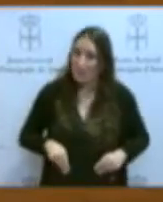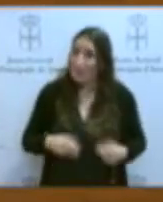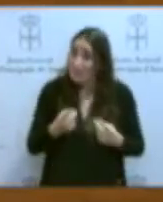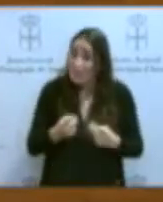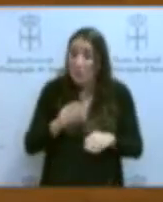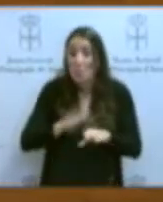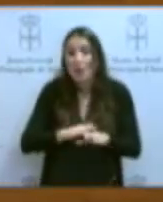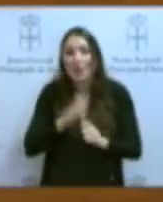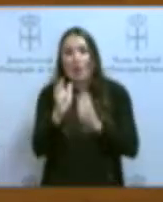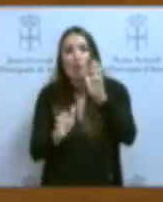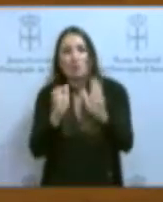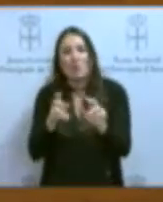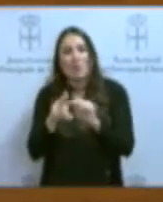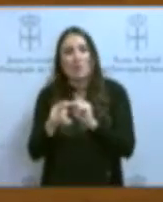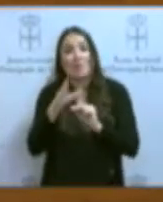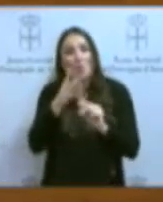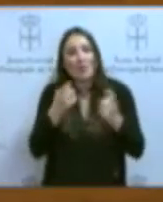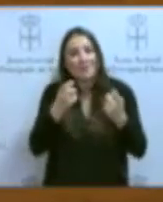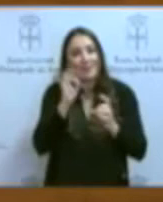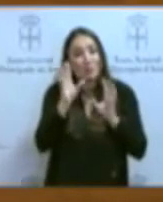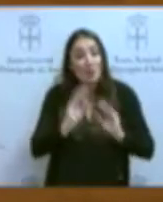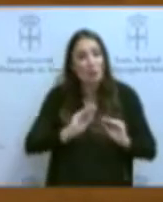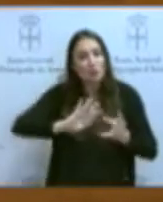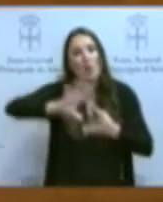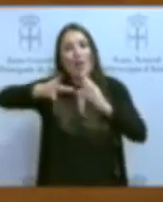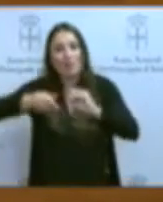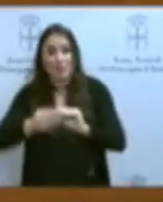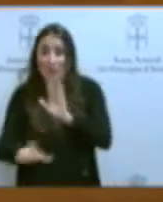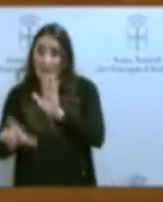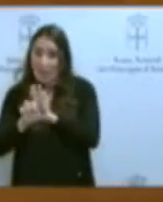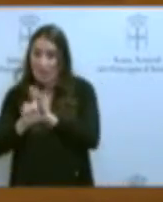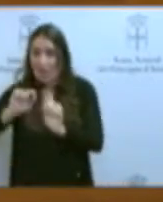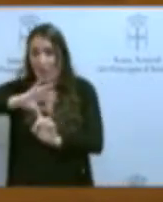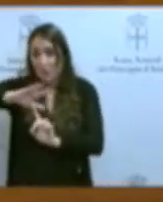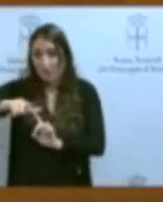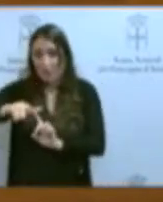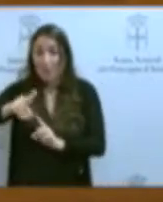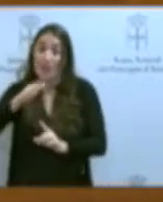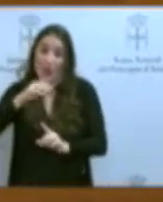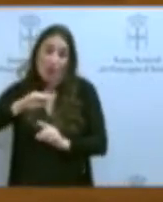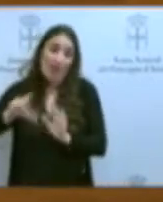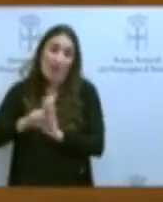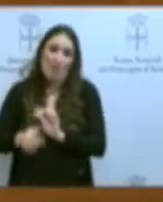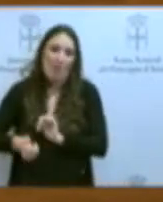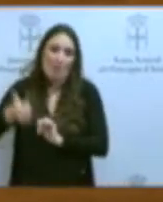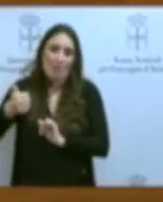que sean compatibles su actividad con la legislación ambiental que, como digo, cada vez va más. Nada más, señorías, votaremos a favor de la